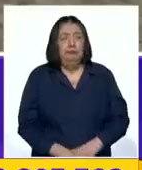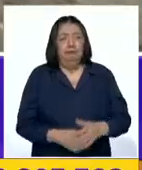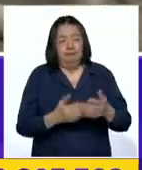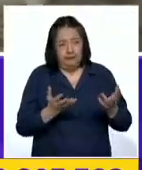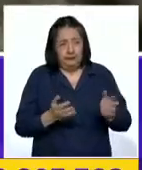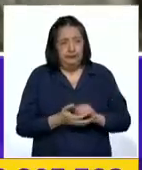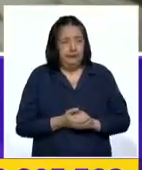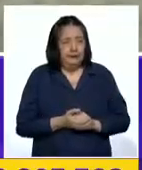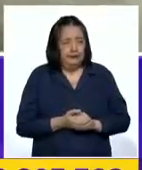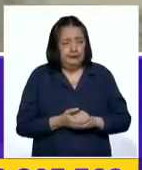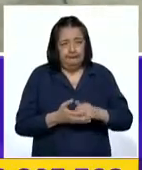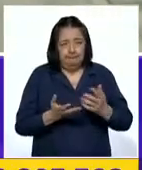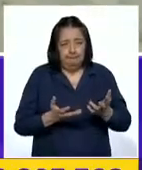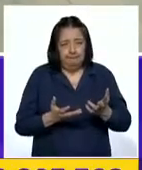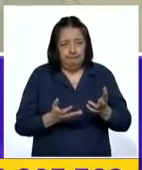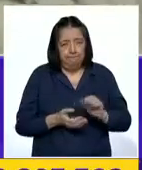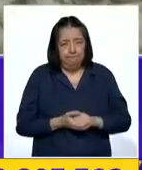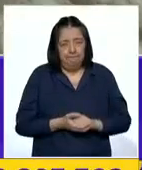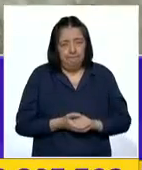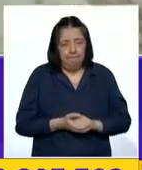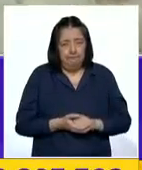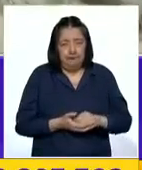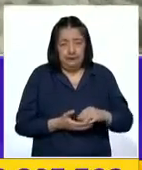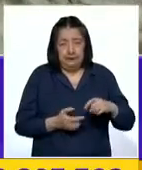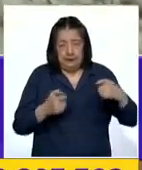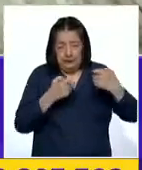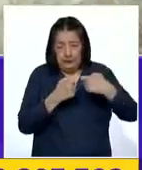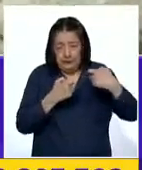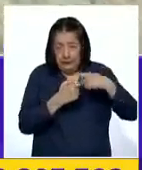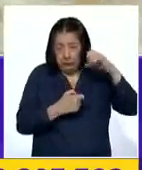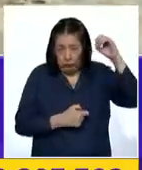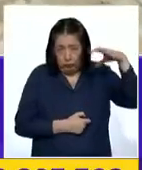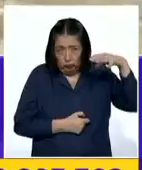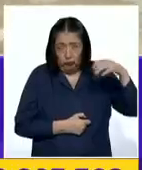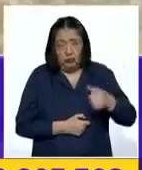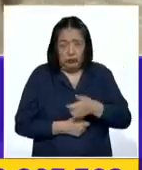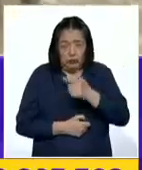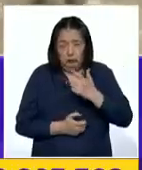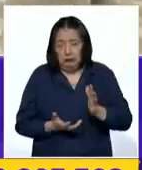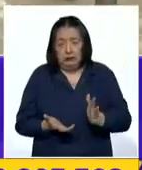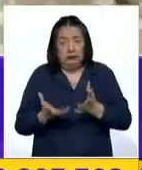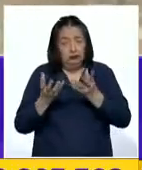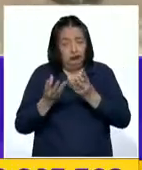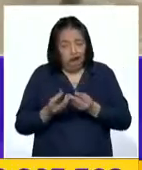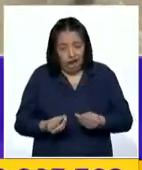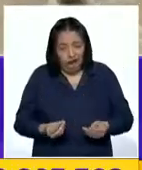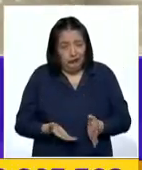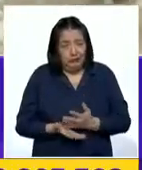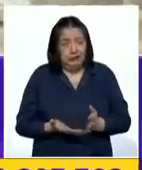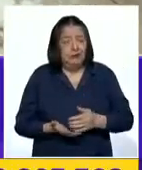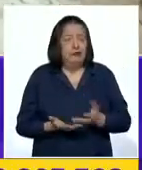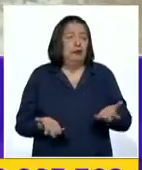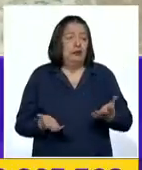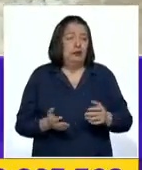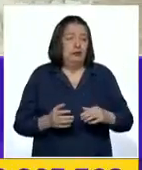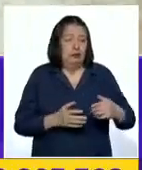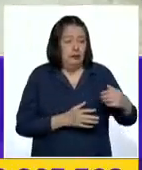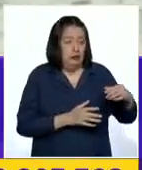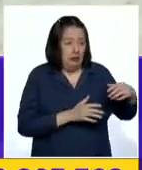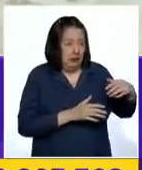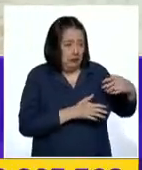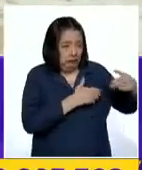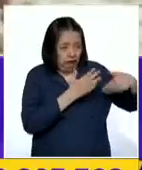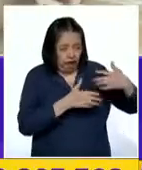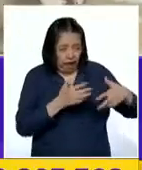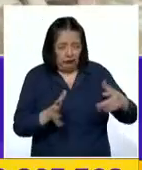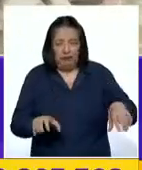Justamente, tanto la luz eléctrica como el agua ha escaseado en esta zona. El Huayco ha arrasado con